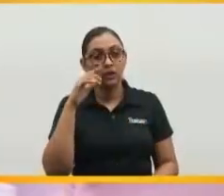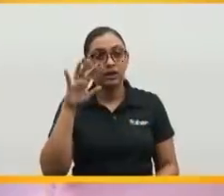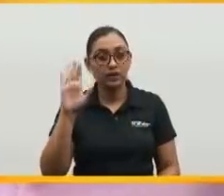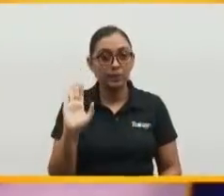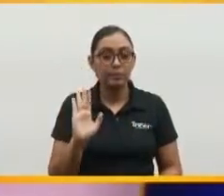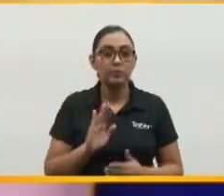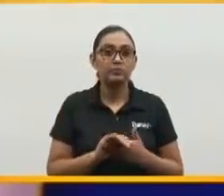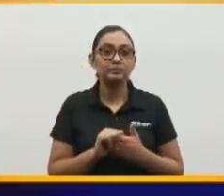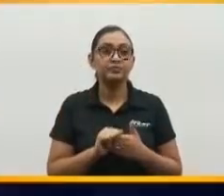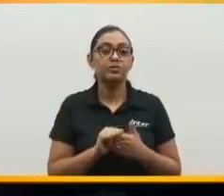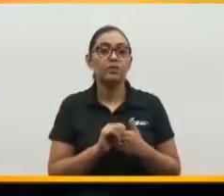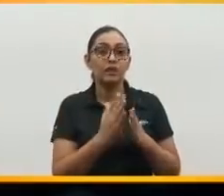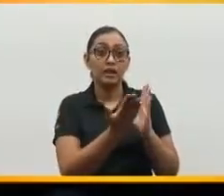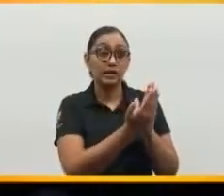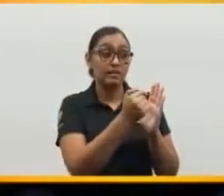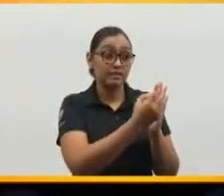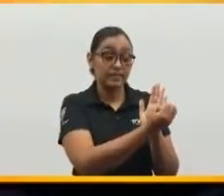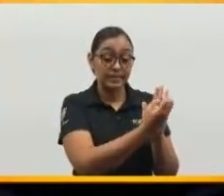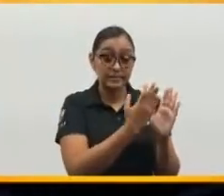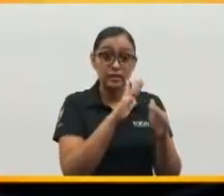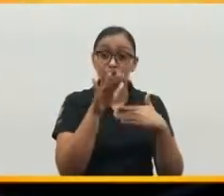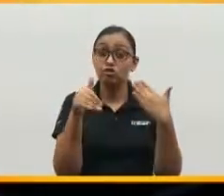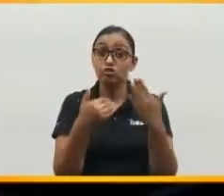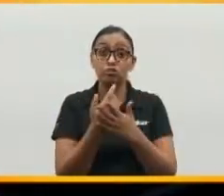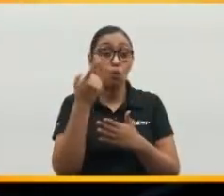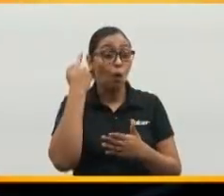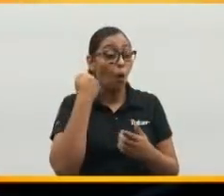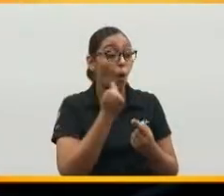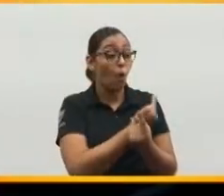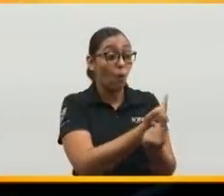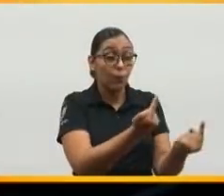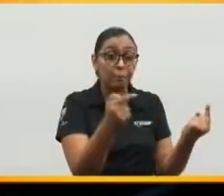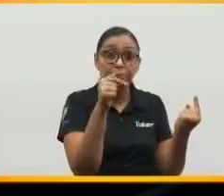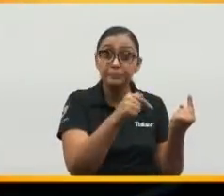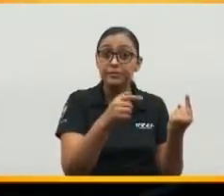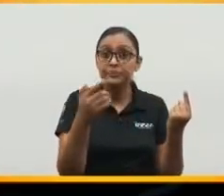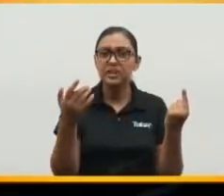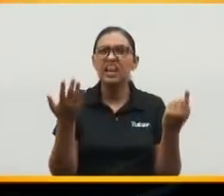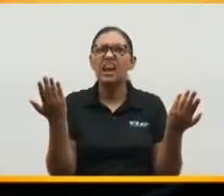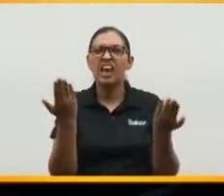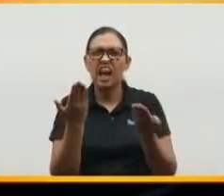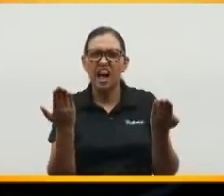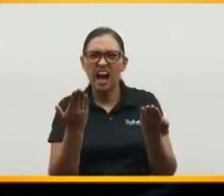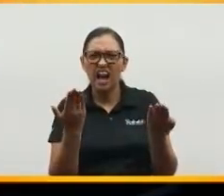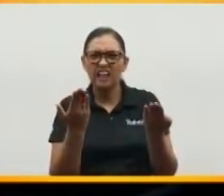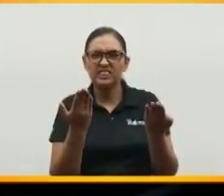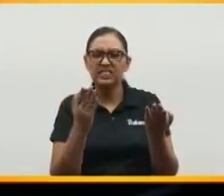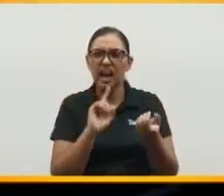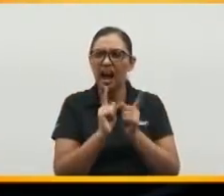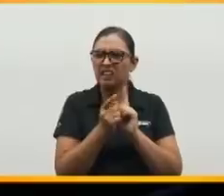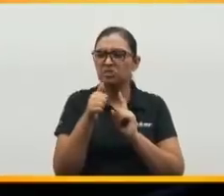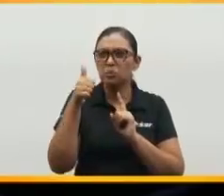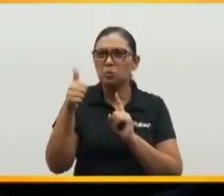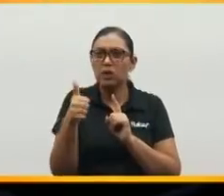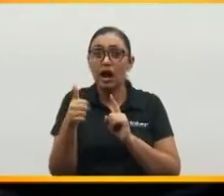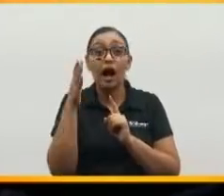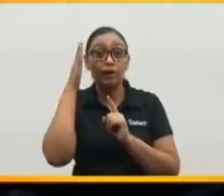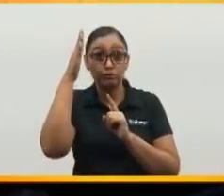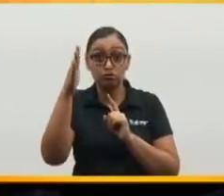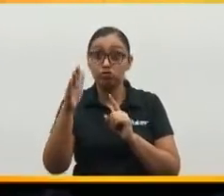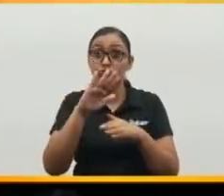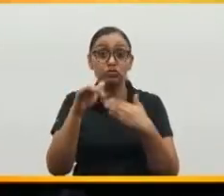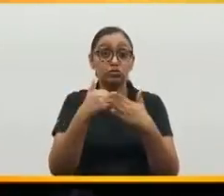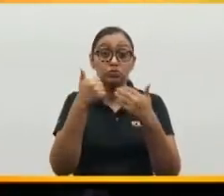bíblico es que todo lo que el hombre sembrare, eso también segará. El día de hoy estamos haciendo algunas compras para activar el